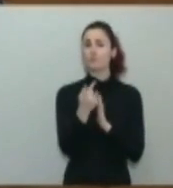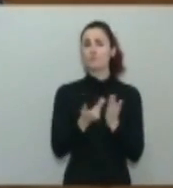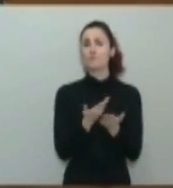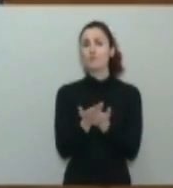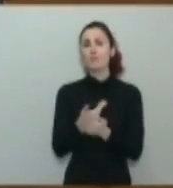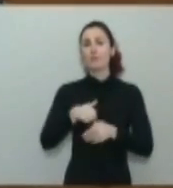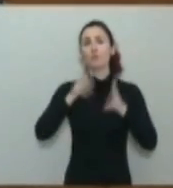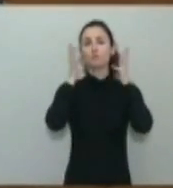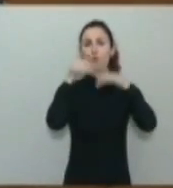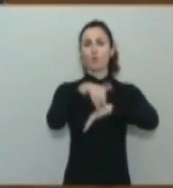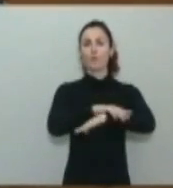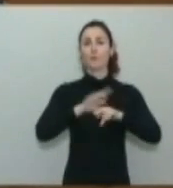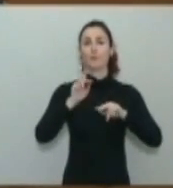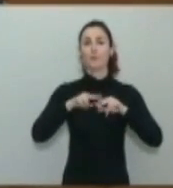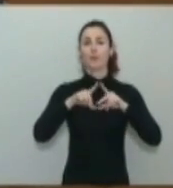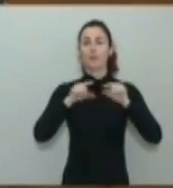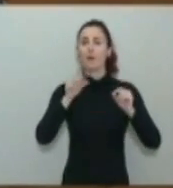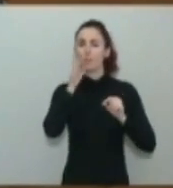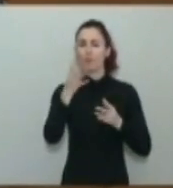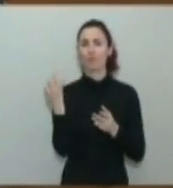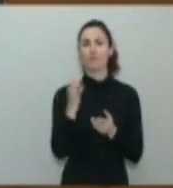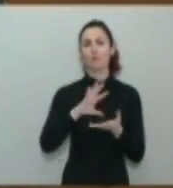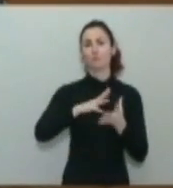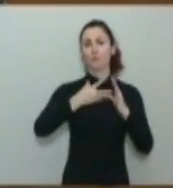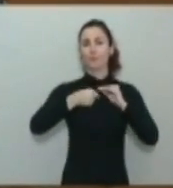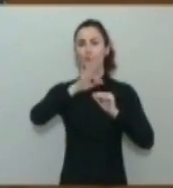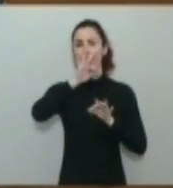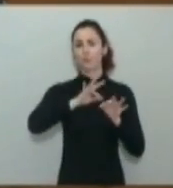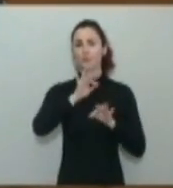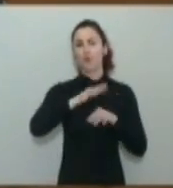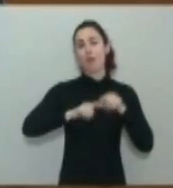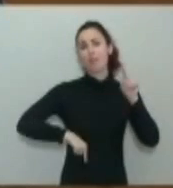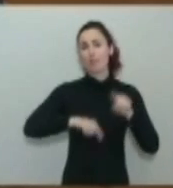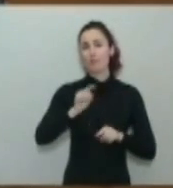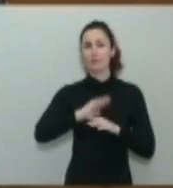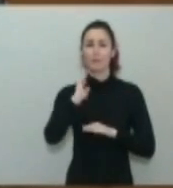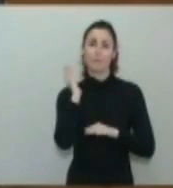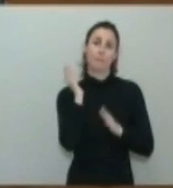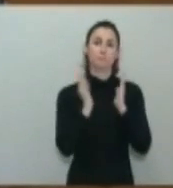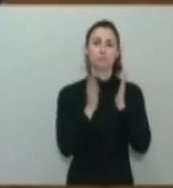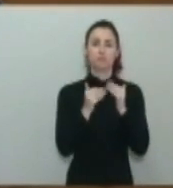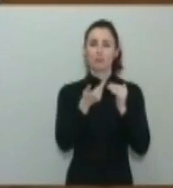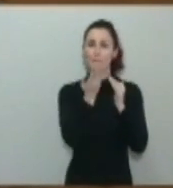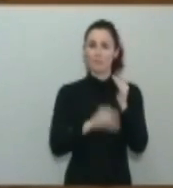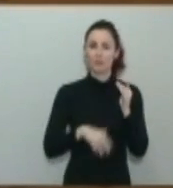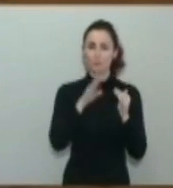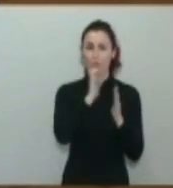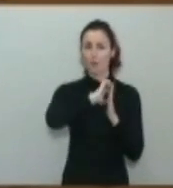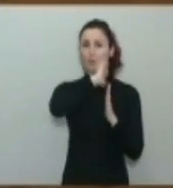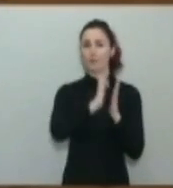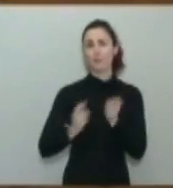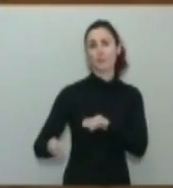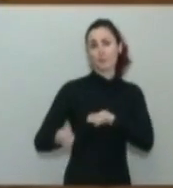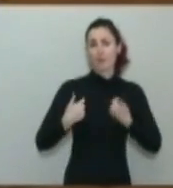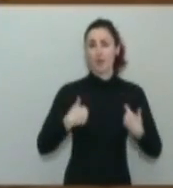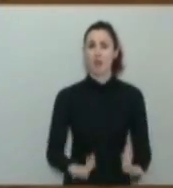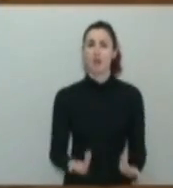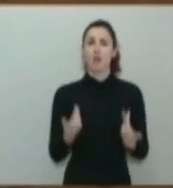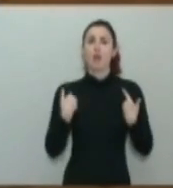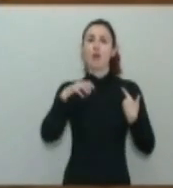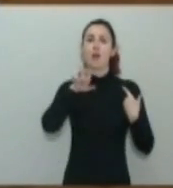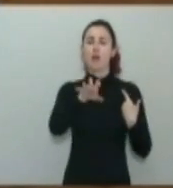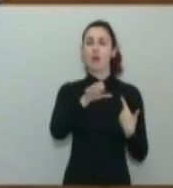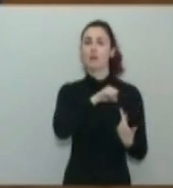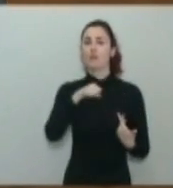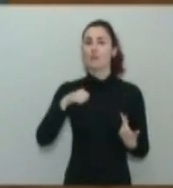Consejo de Gobierno del Principado de Asturias a que adopte las medidas oportunas al objeto de paliar las rebajas efectuadas en las transferencias estatales.